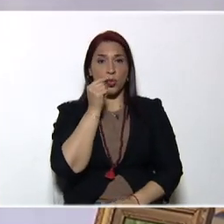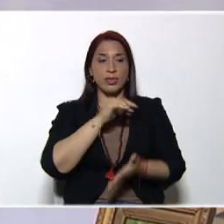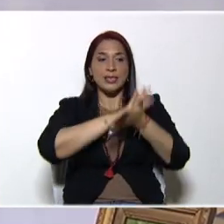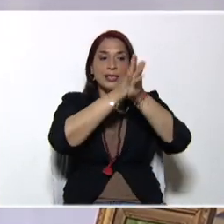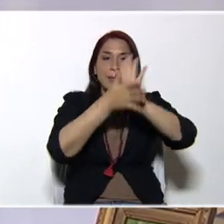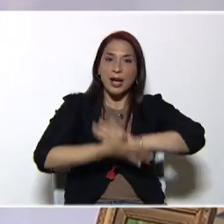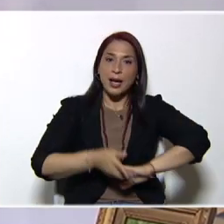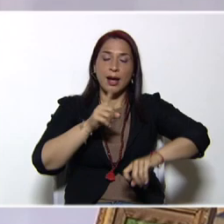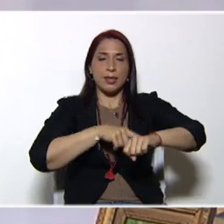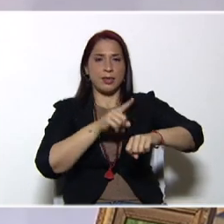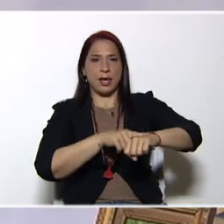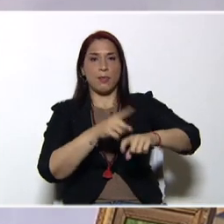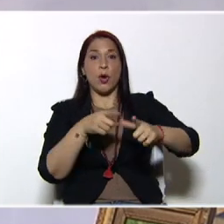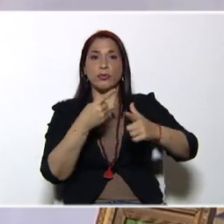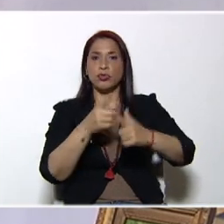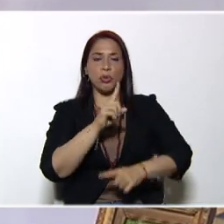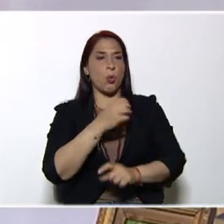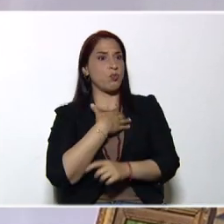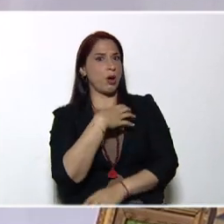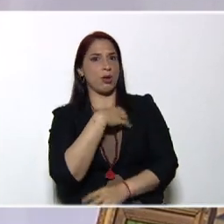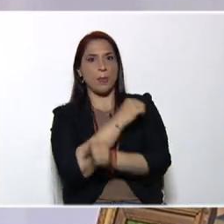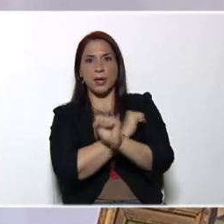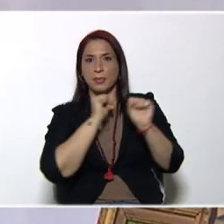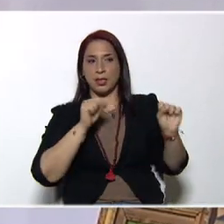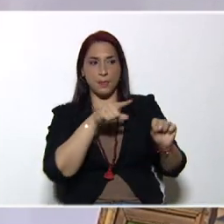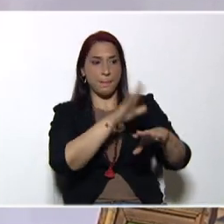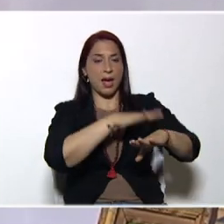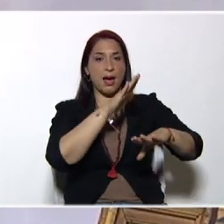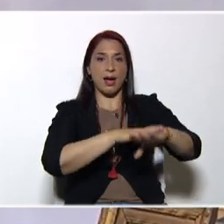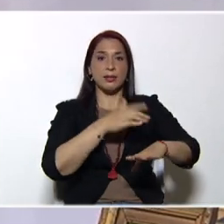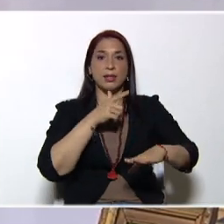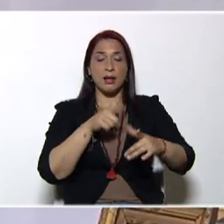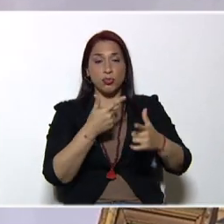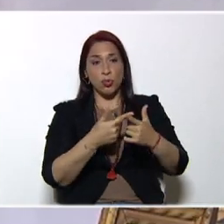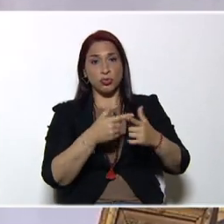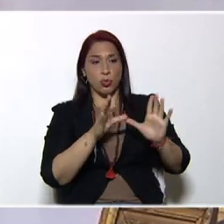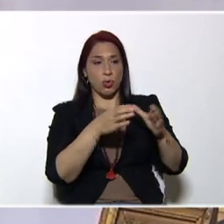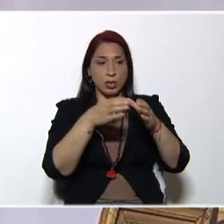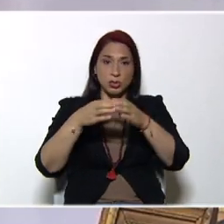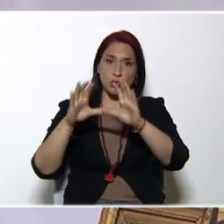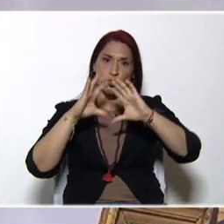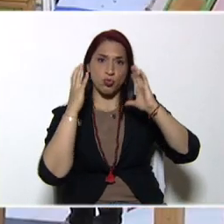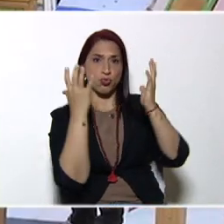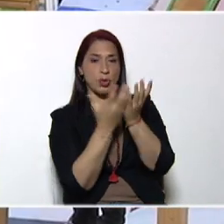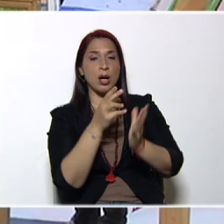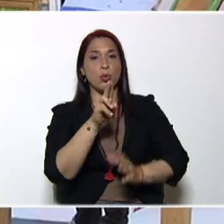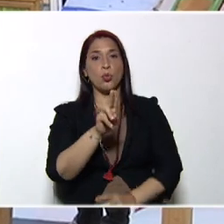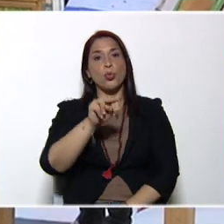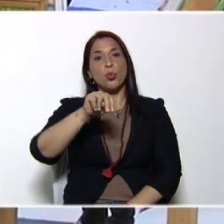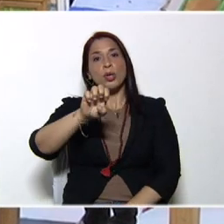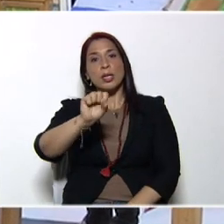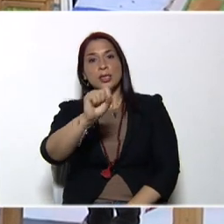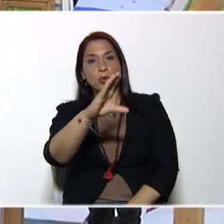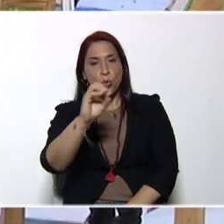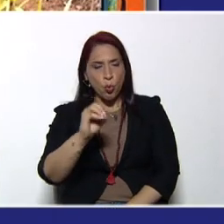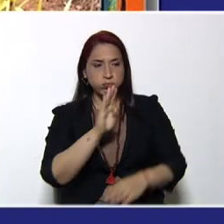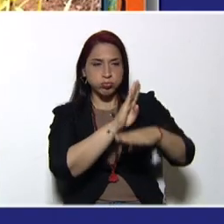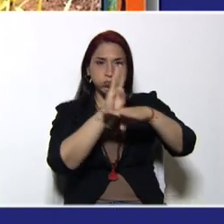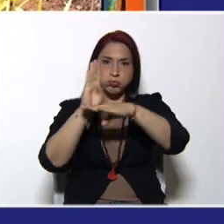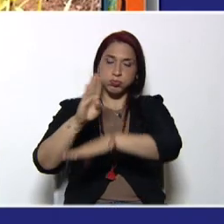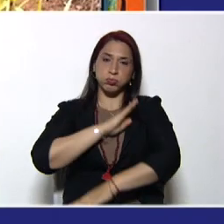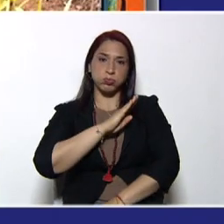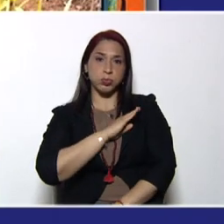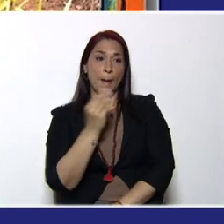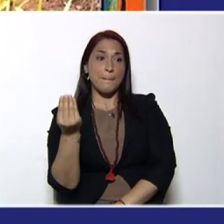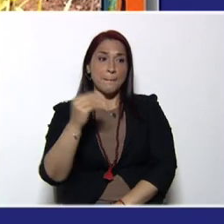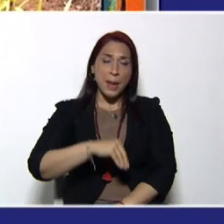en el tiempo, entonces no puedo permitir que eso pase, y en este caso organizaciones mundiales como la UNESCO certifican el patrimonio para que se proteja